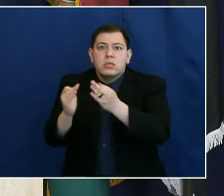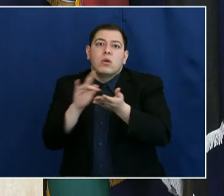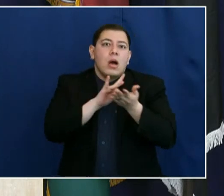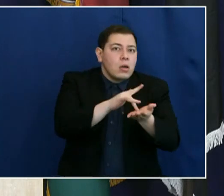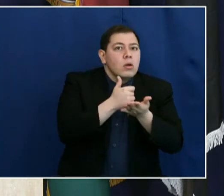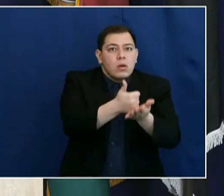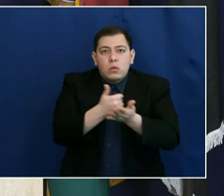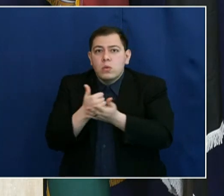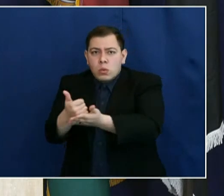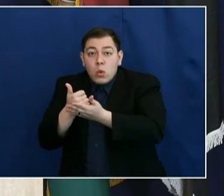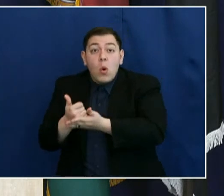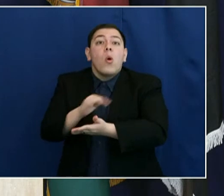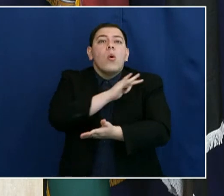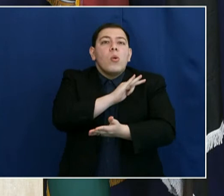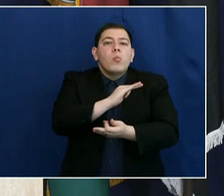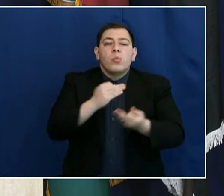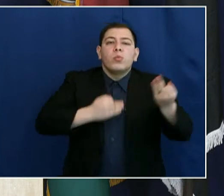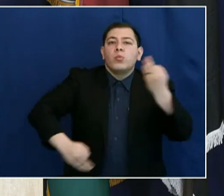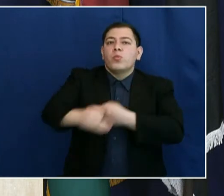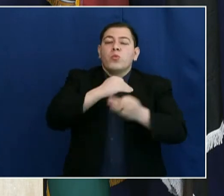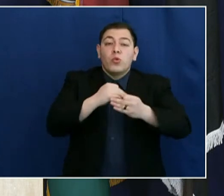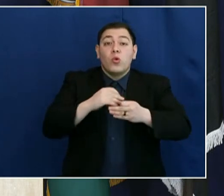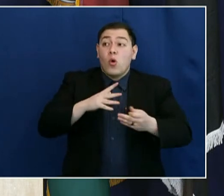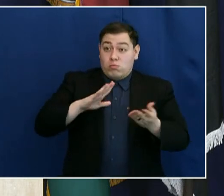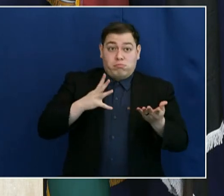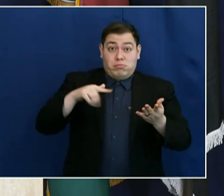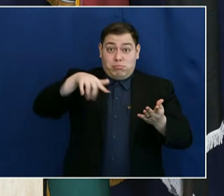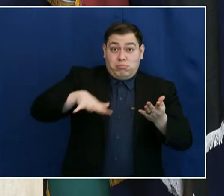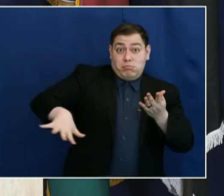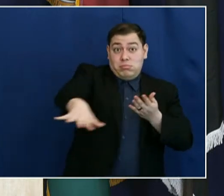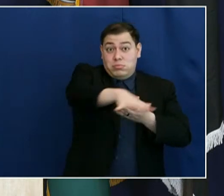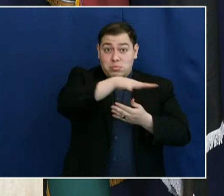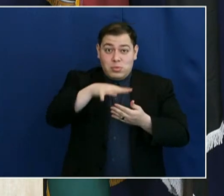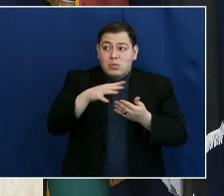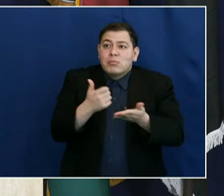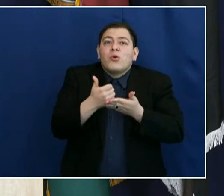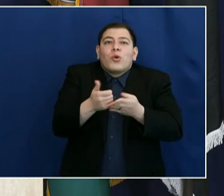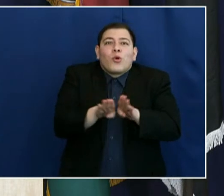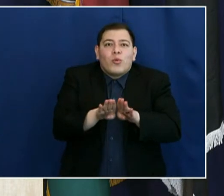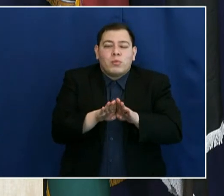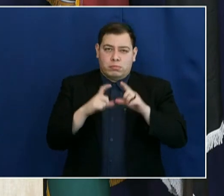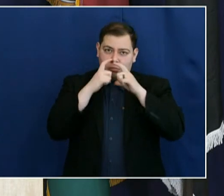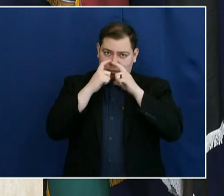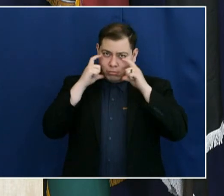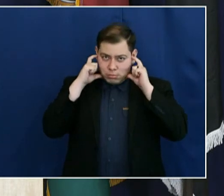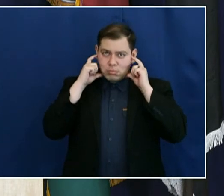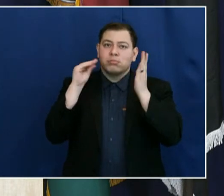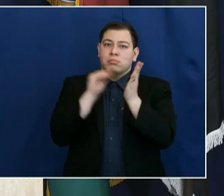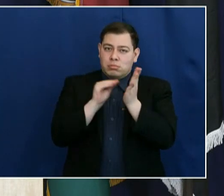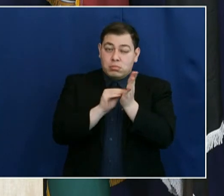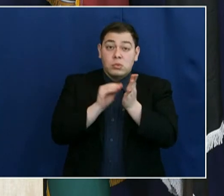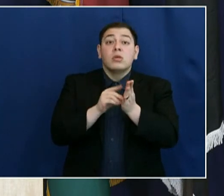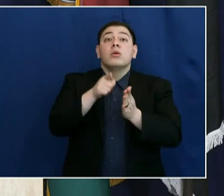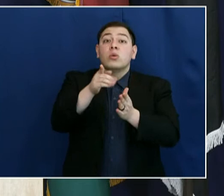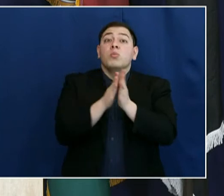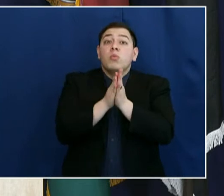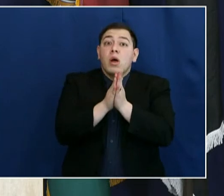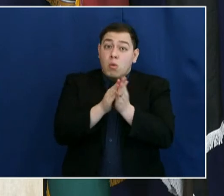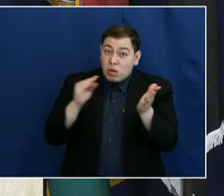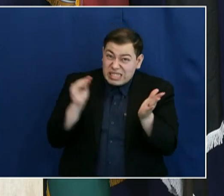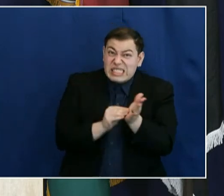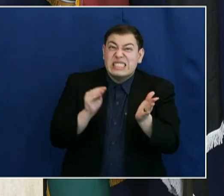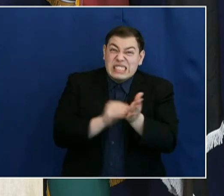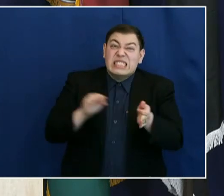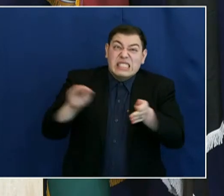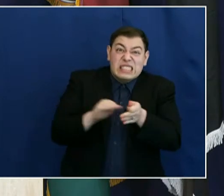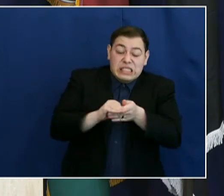seguir mejorando como comunidad. No deje de usar su cubreboca, no deje de seguir todavía lavándose las manos, siguiendo